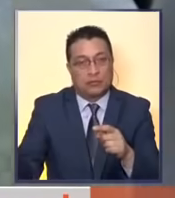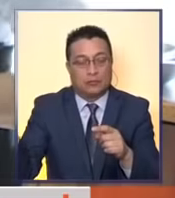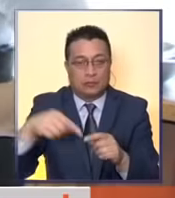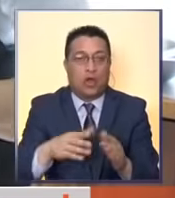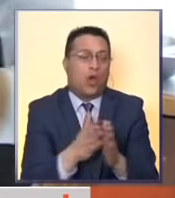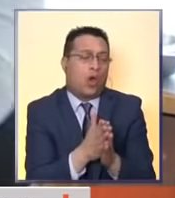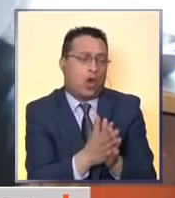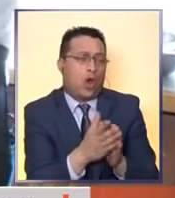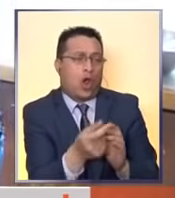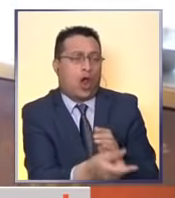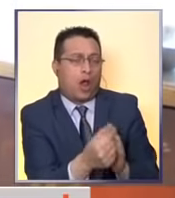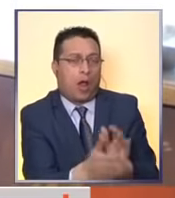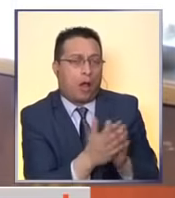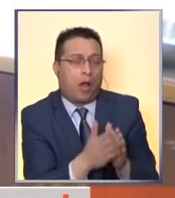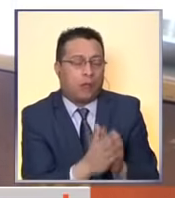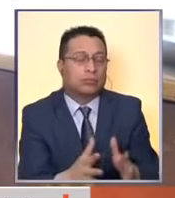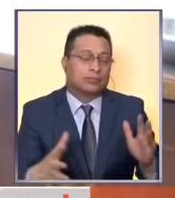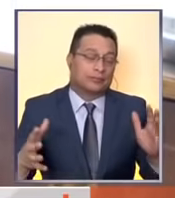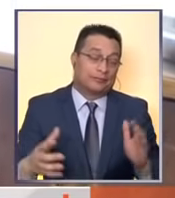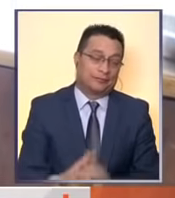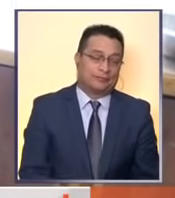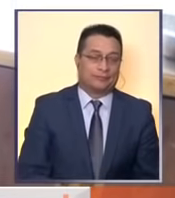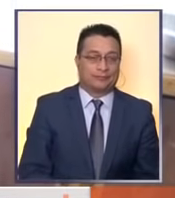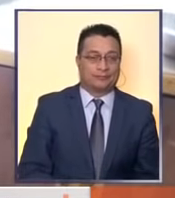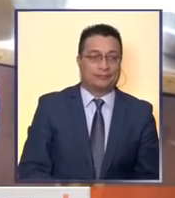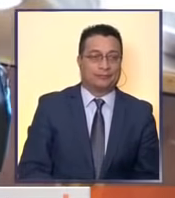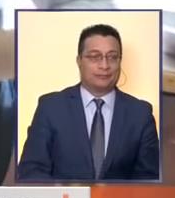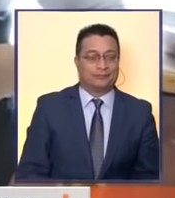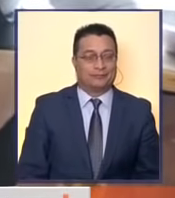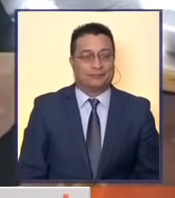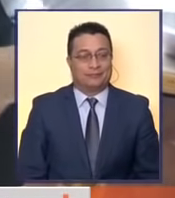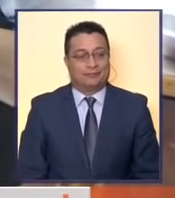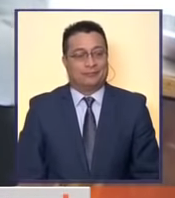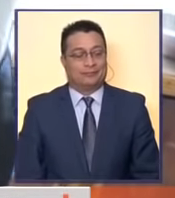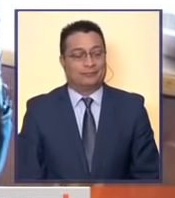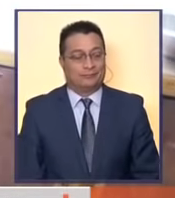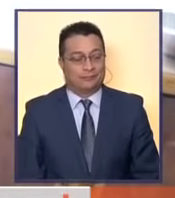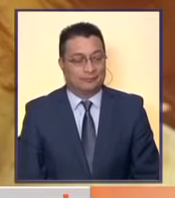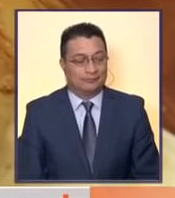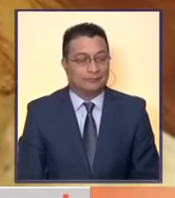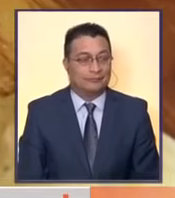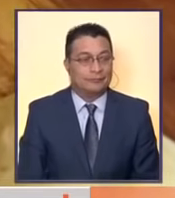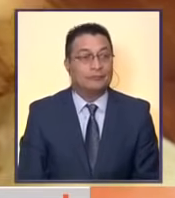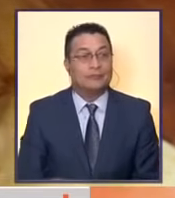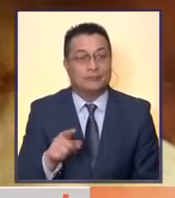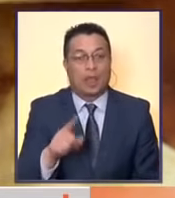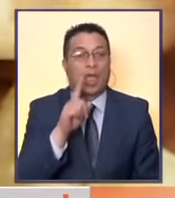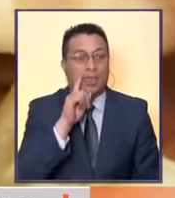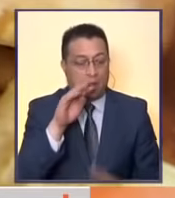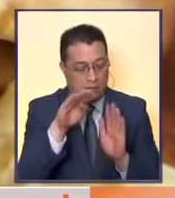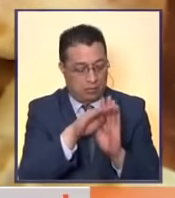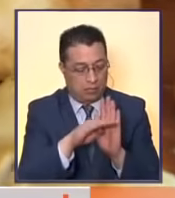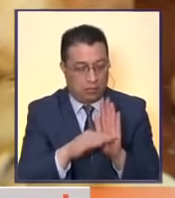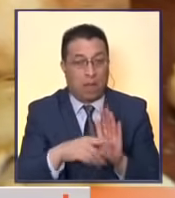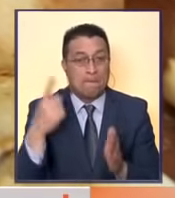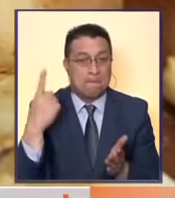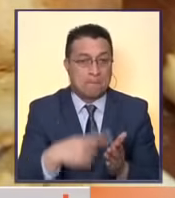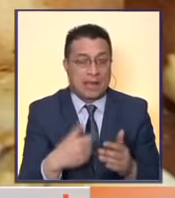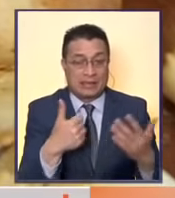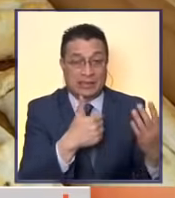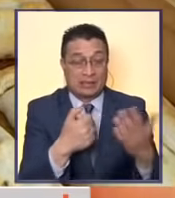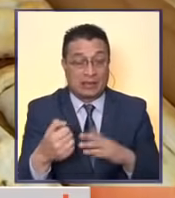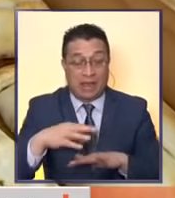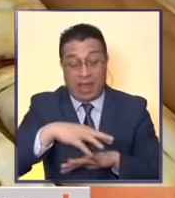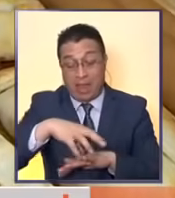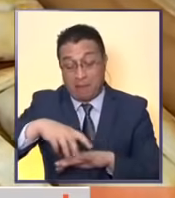que le vendamos. que ya tienen agendadas 1.600 empanadas